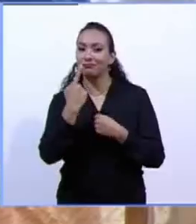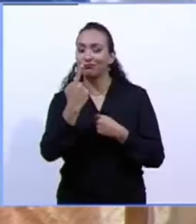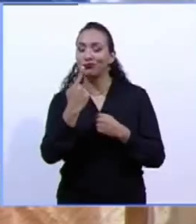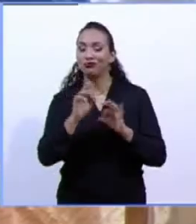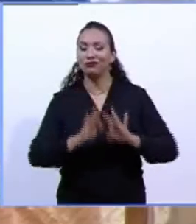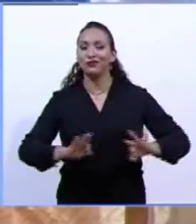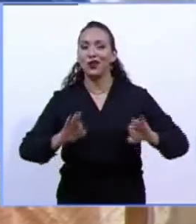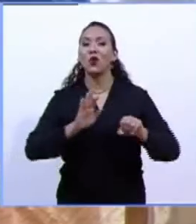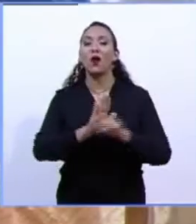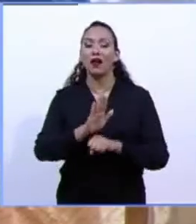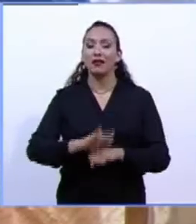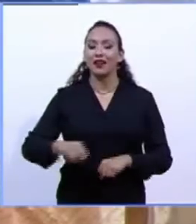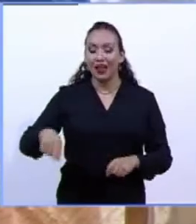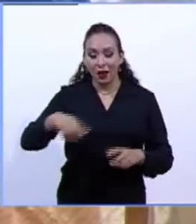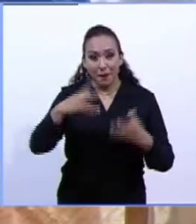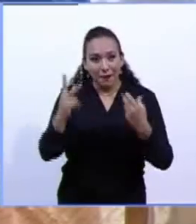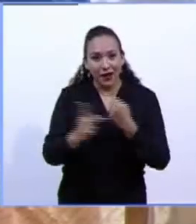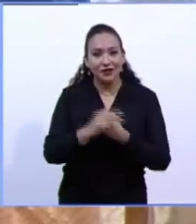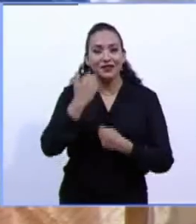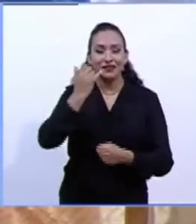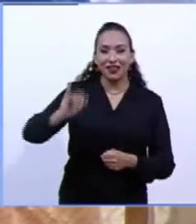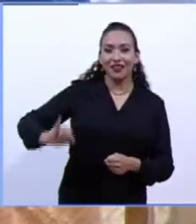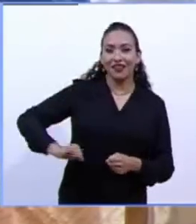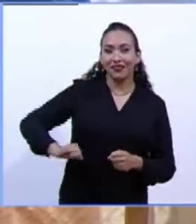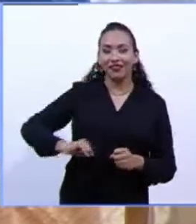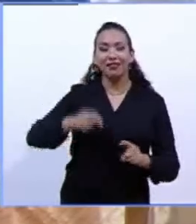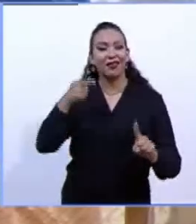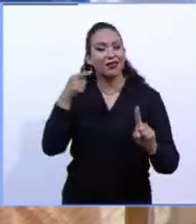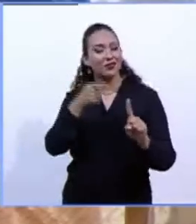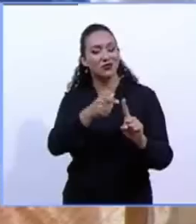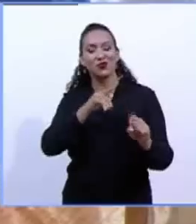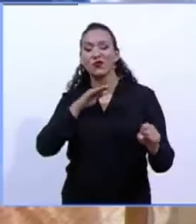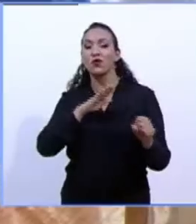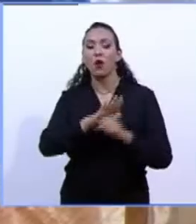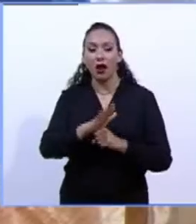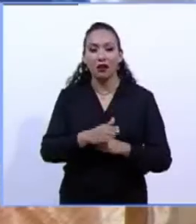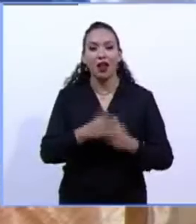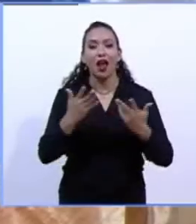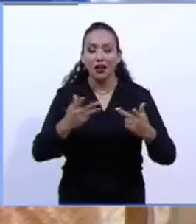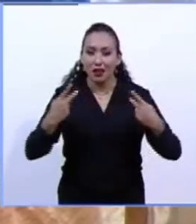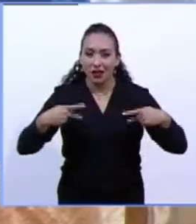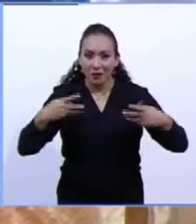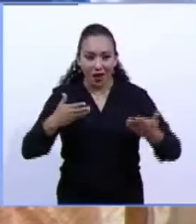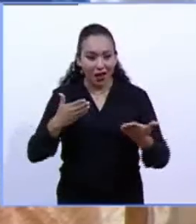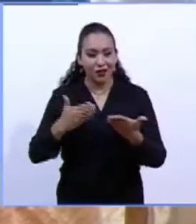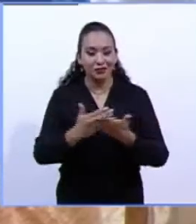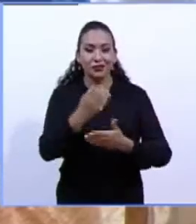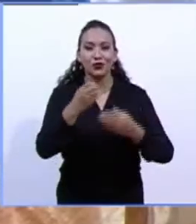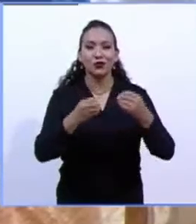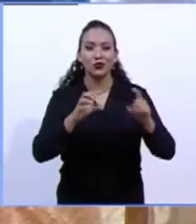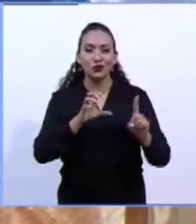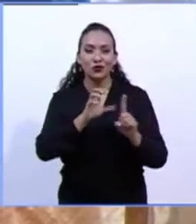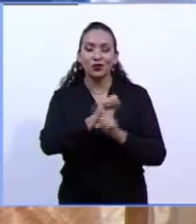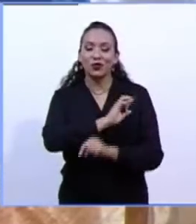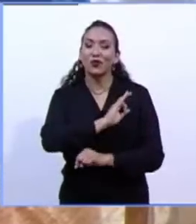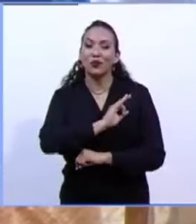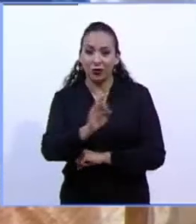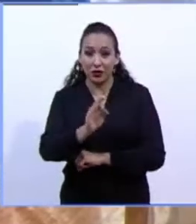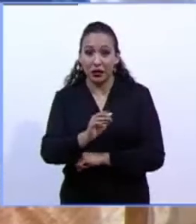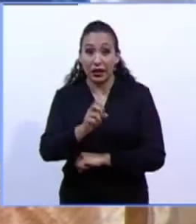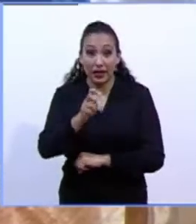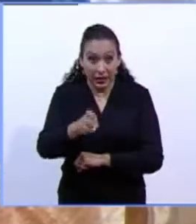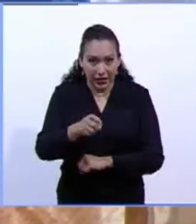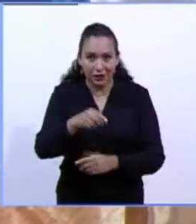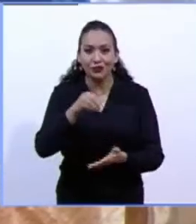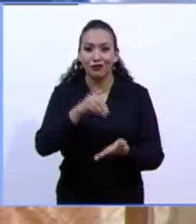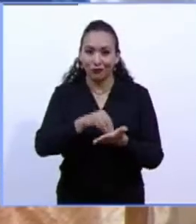procura de mejorar el servicio que nuestros poderes judiciales les brindan a los habitantes de Iberoamérica están tan vigentes como el primer